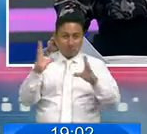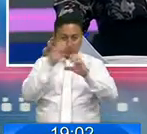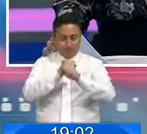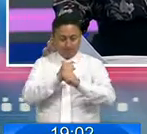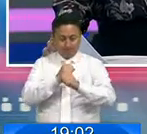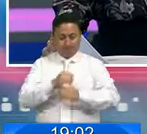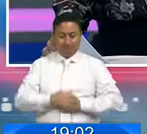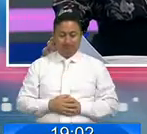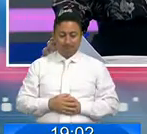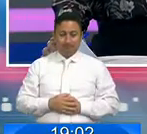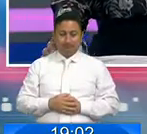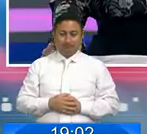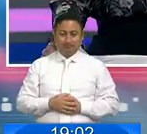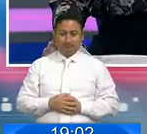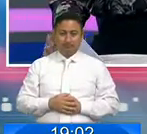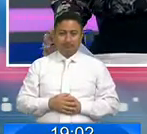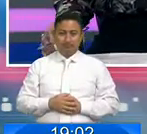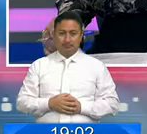Buenas noches.